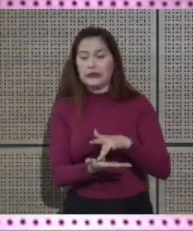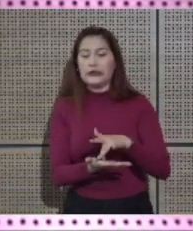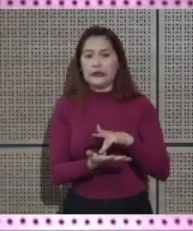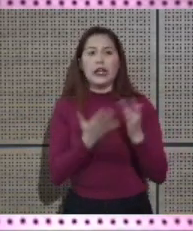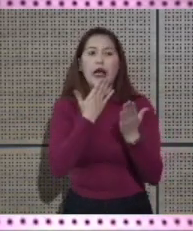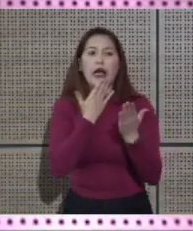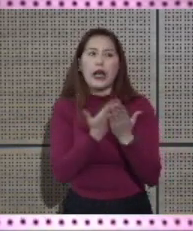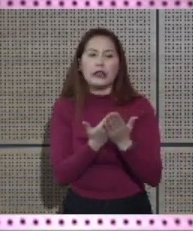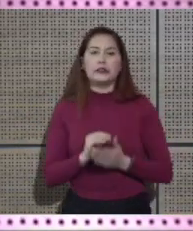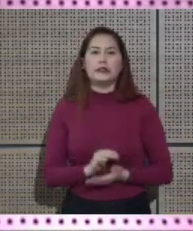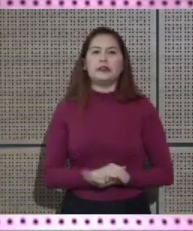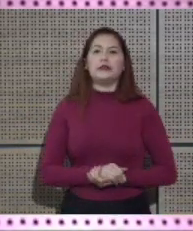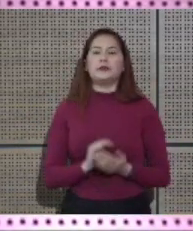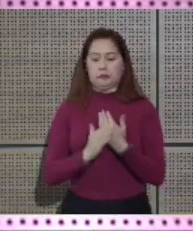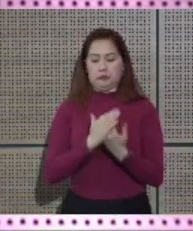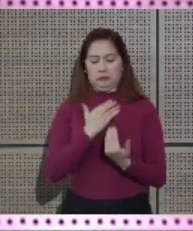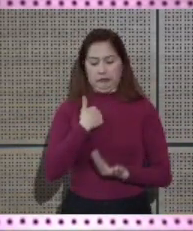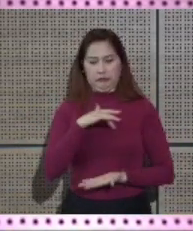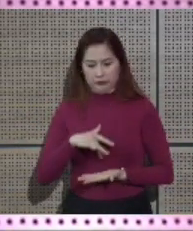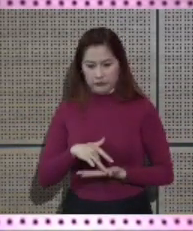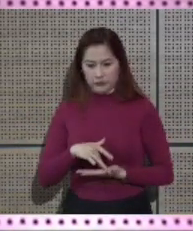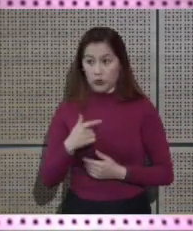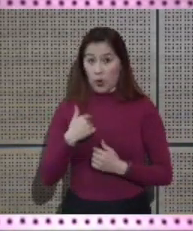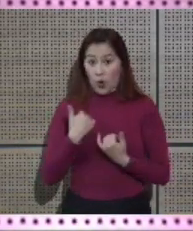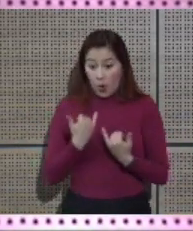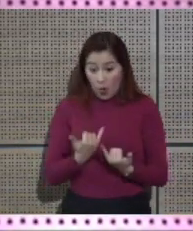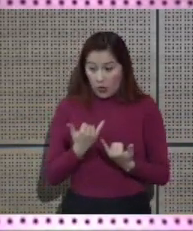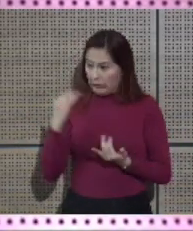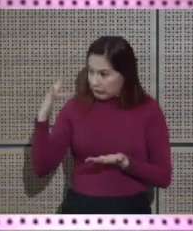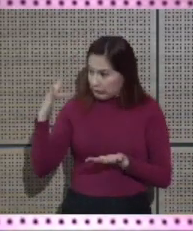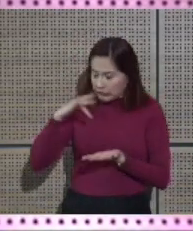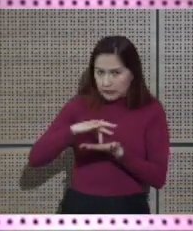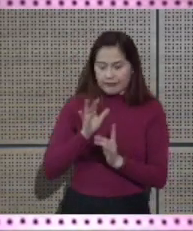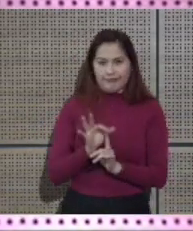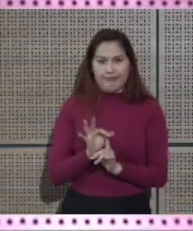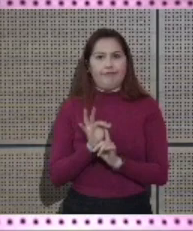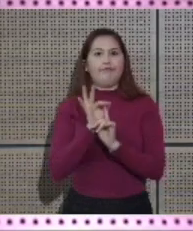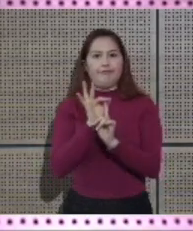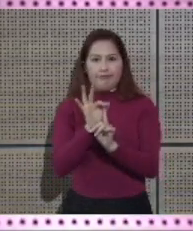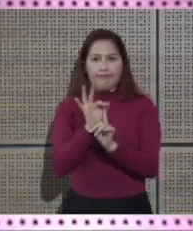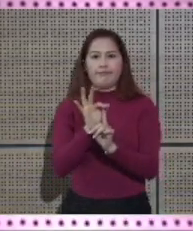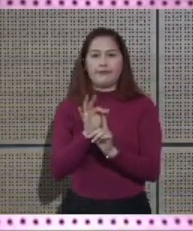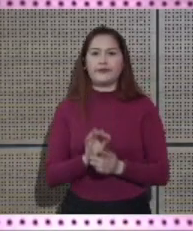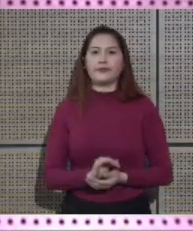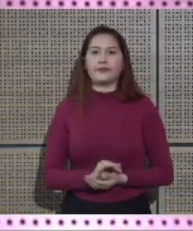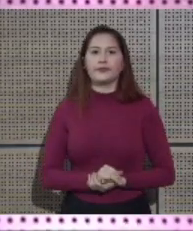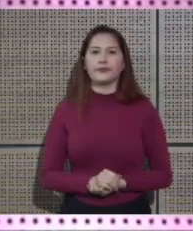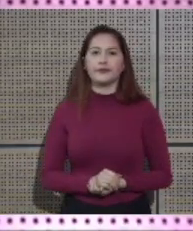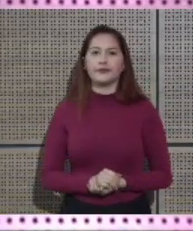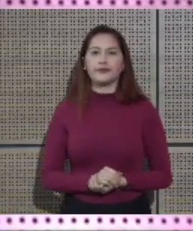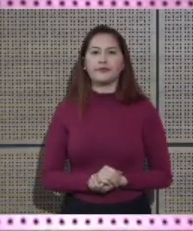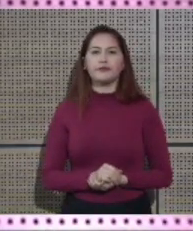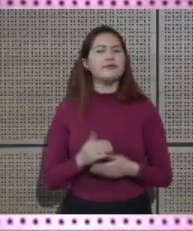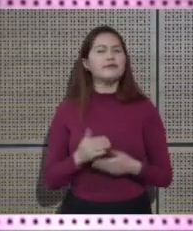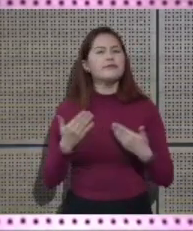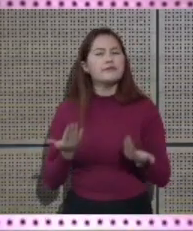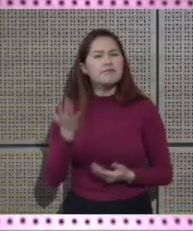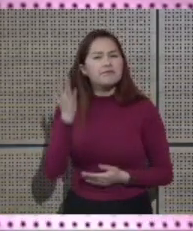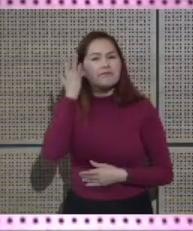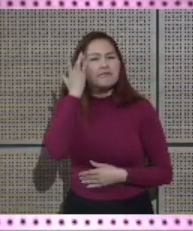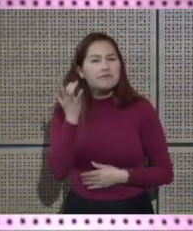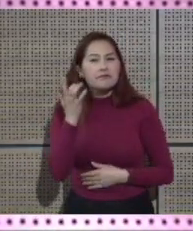para nosotros es realmente una ocasión especial poder estar con ustedes acá. En primer lugar, porque